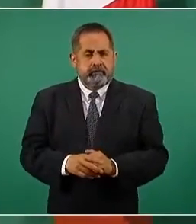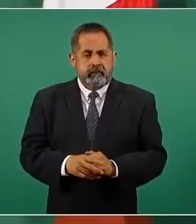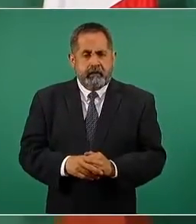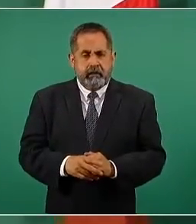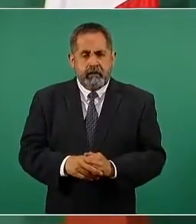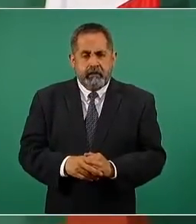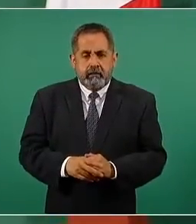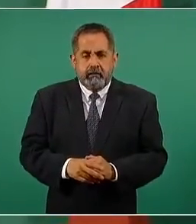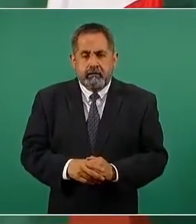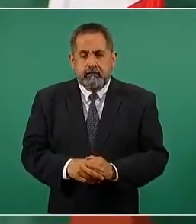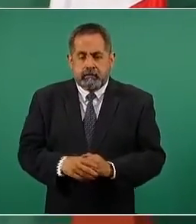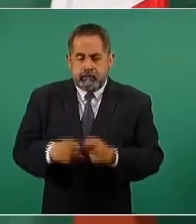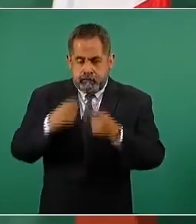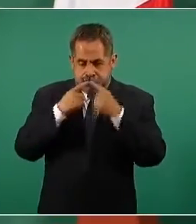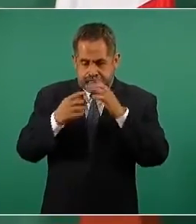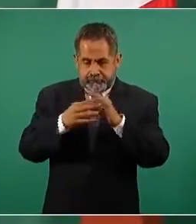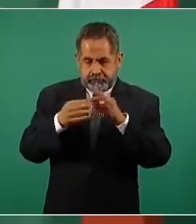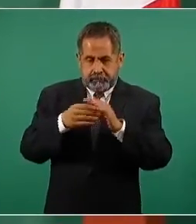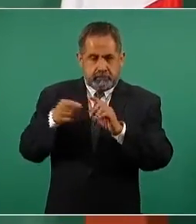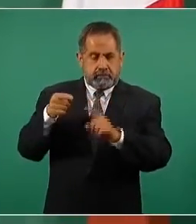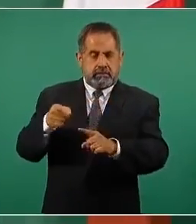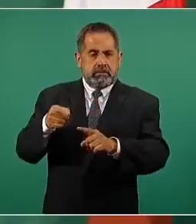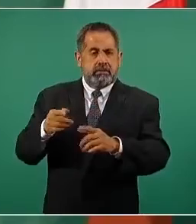que, entre otras cosas,